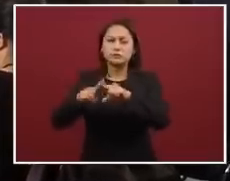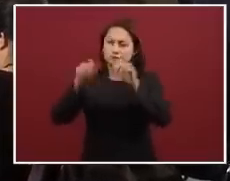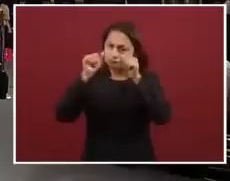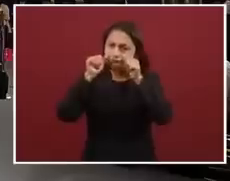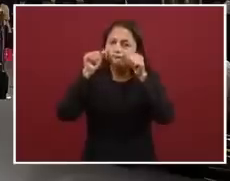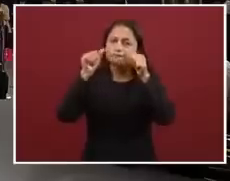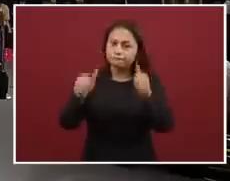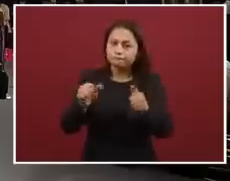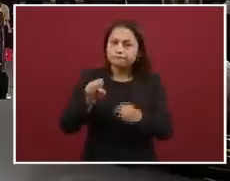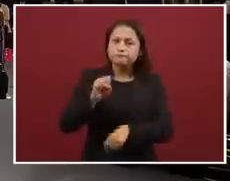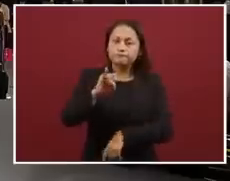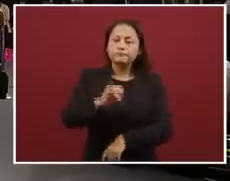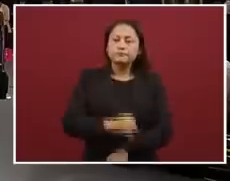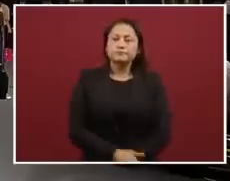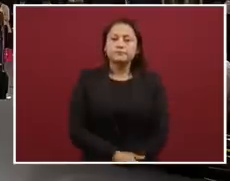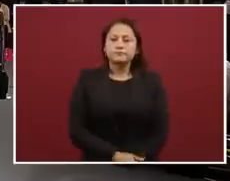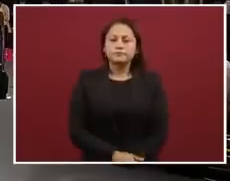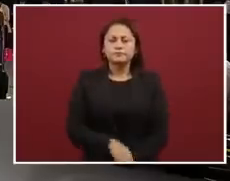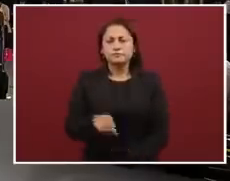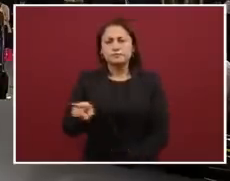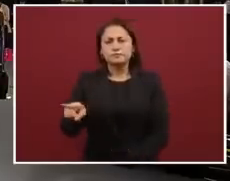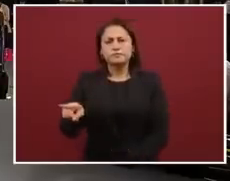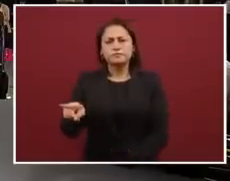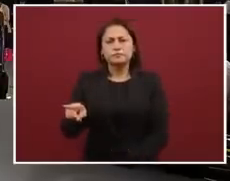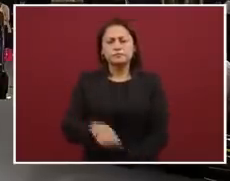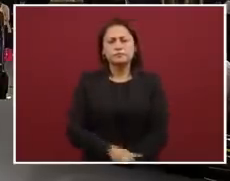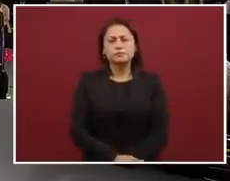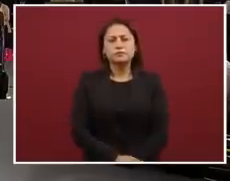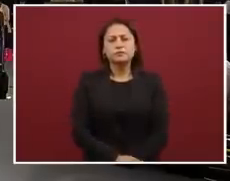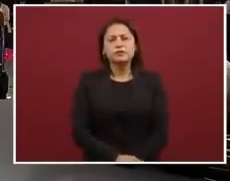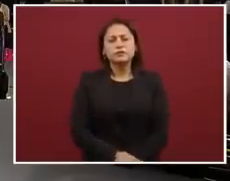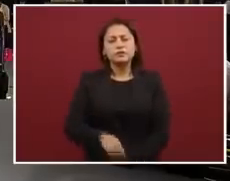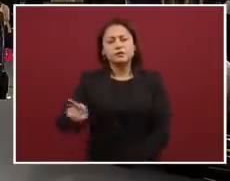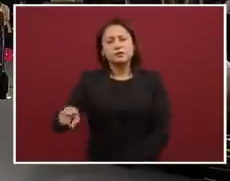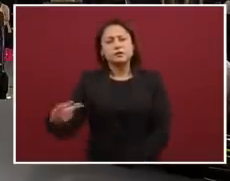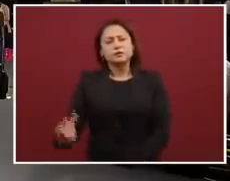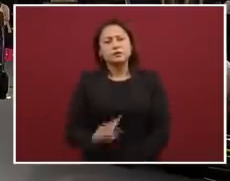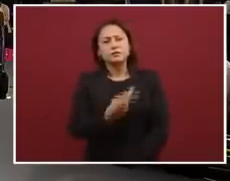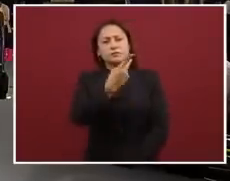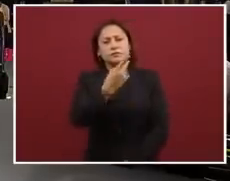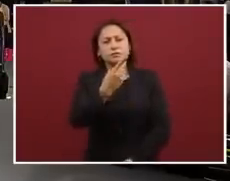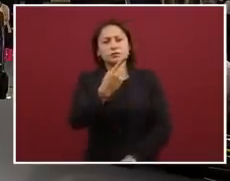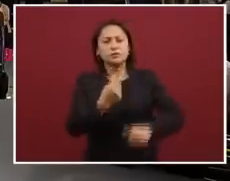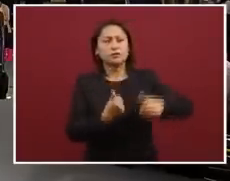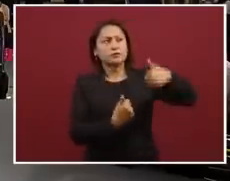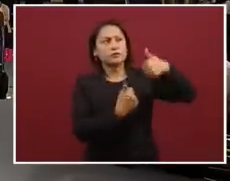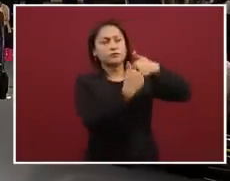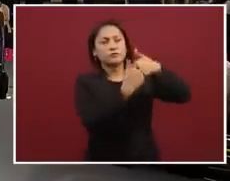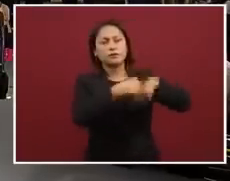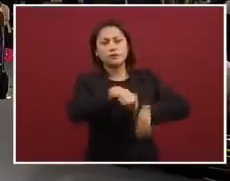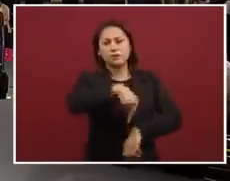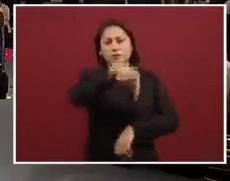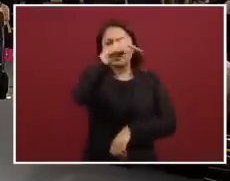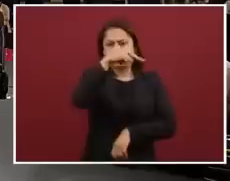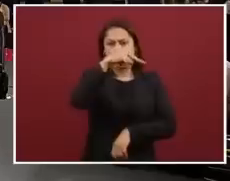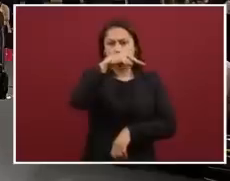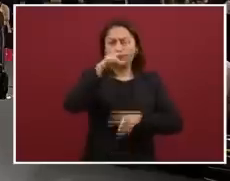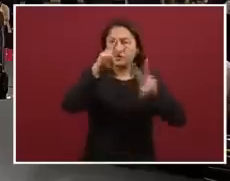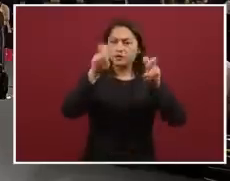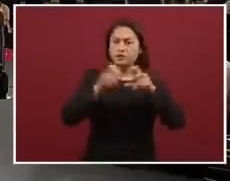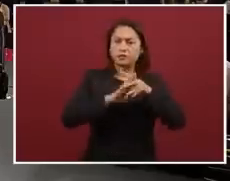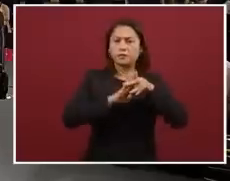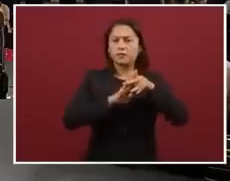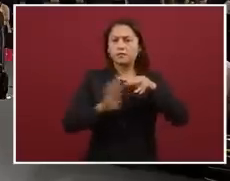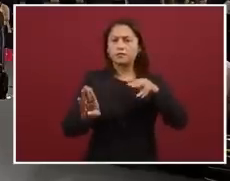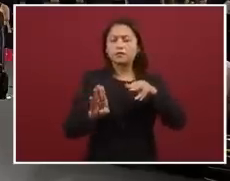¿Alguien planteó? Sobre la frontera norte y el proceso de la migración, ¿qué plan tienen para la frontera